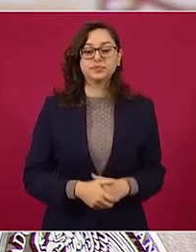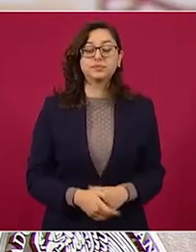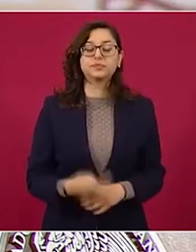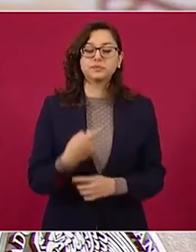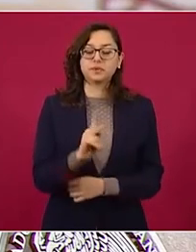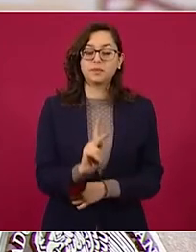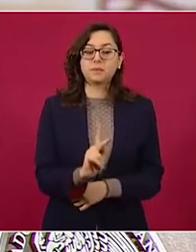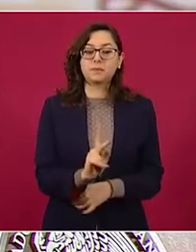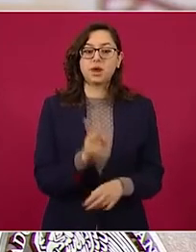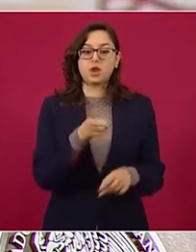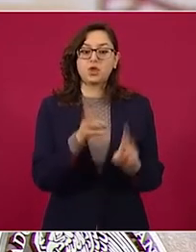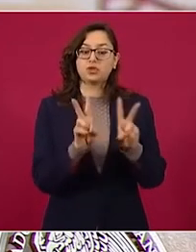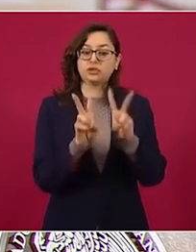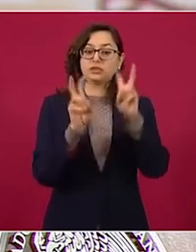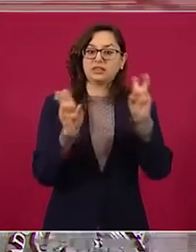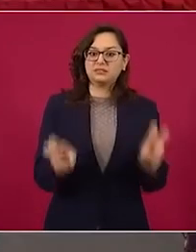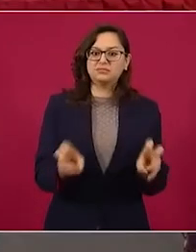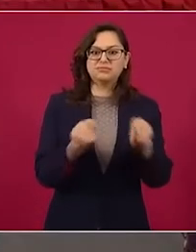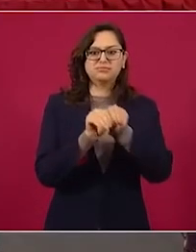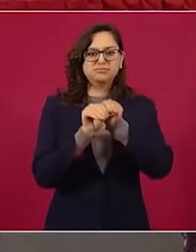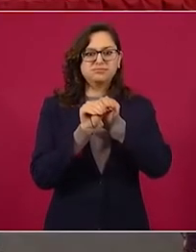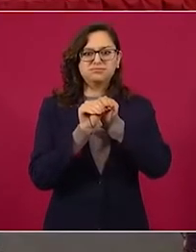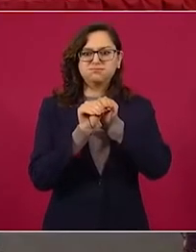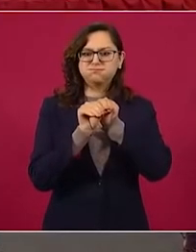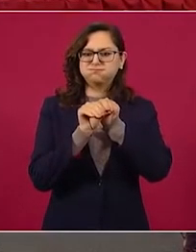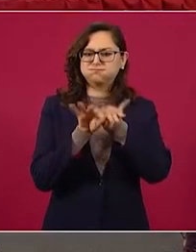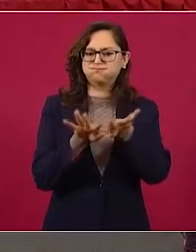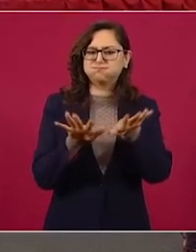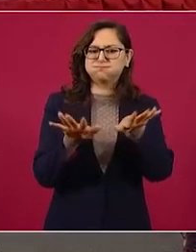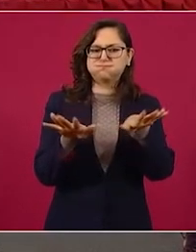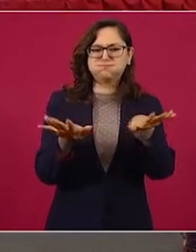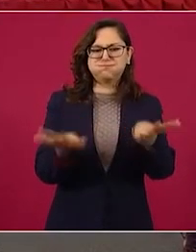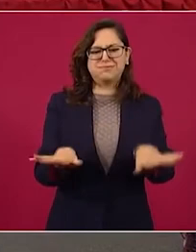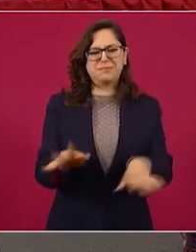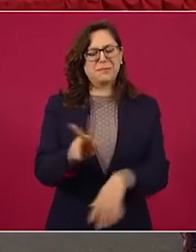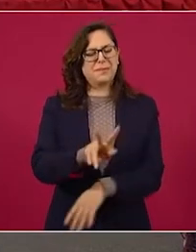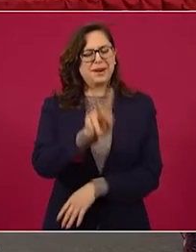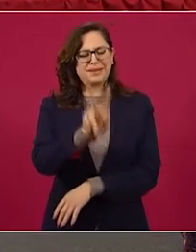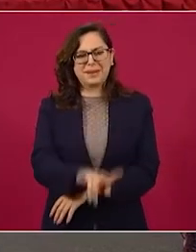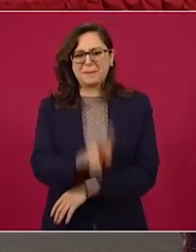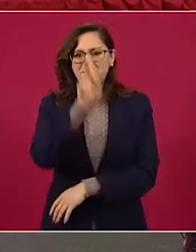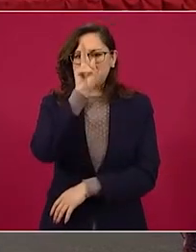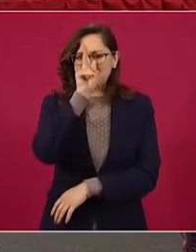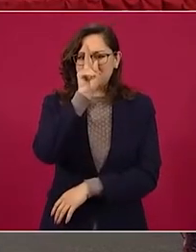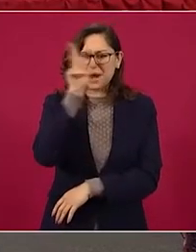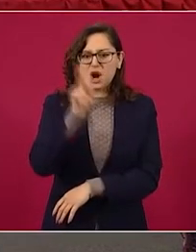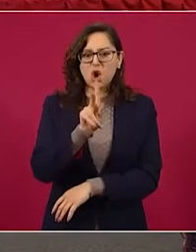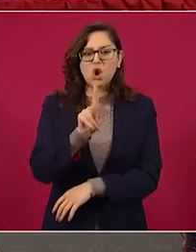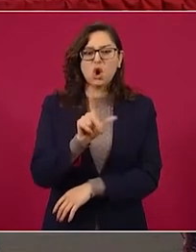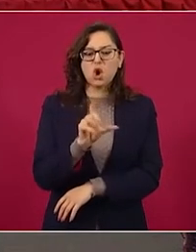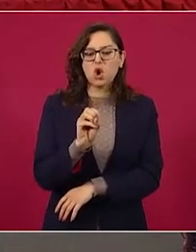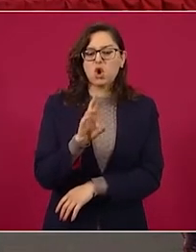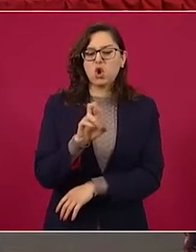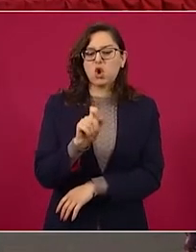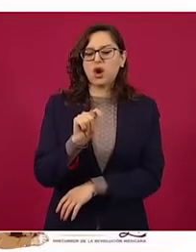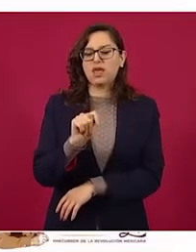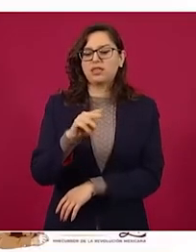tema por líder de opinión. Es verdaderamente escandaloso. Carlos Loret de Mola